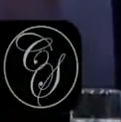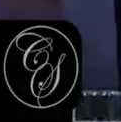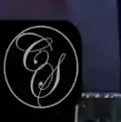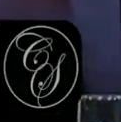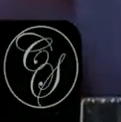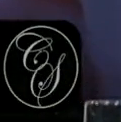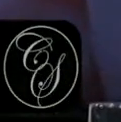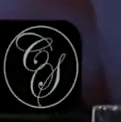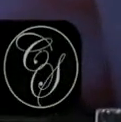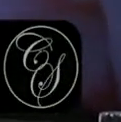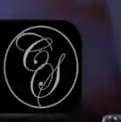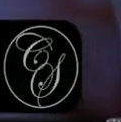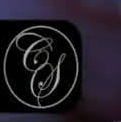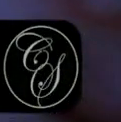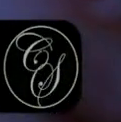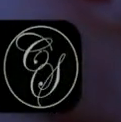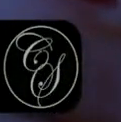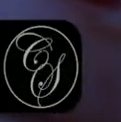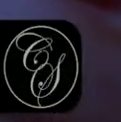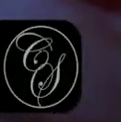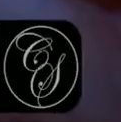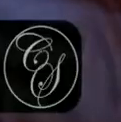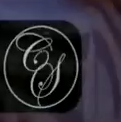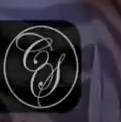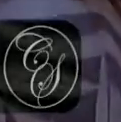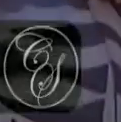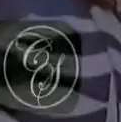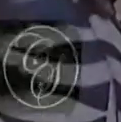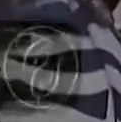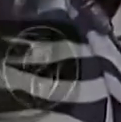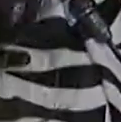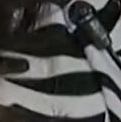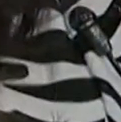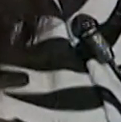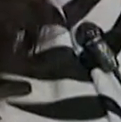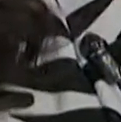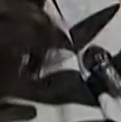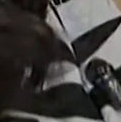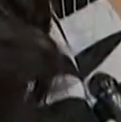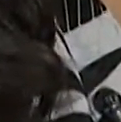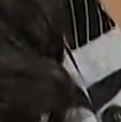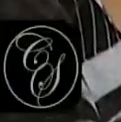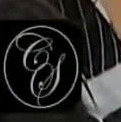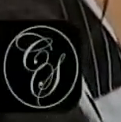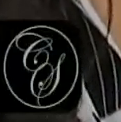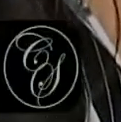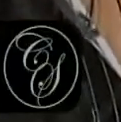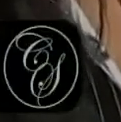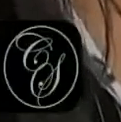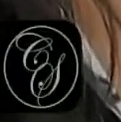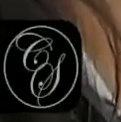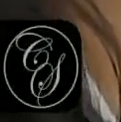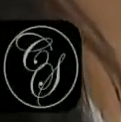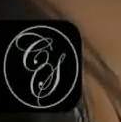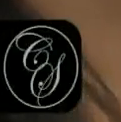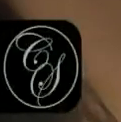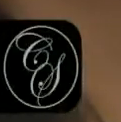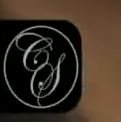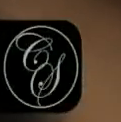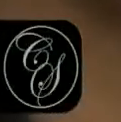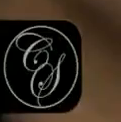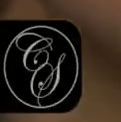Spa, pensando en el día más importante para ti, te ofrece paquetes para él y ella en el día de su boda. Peinados